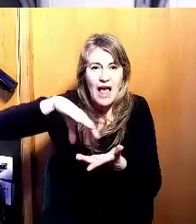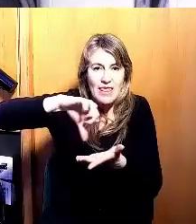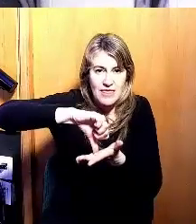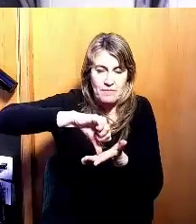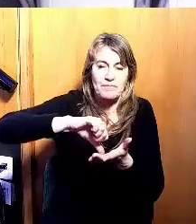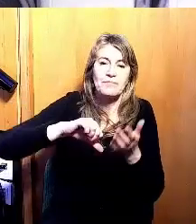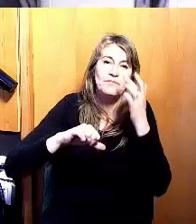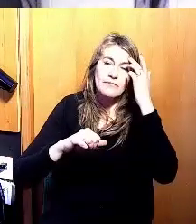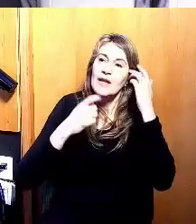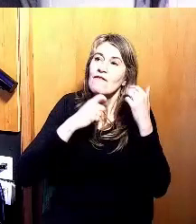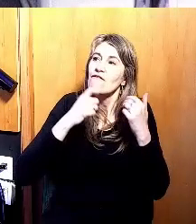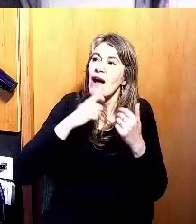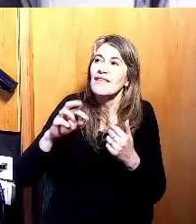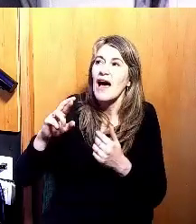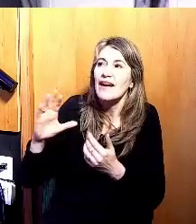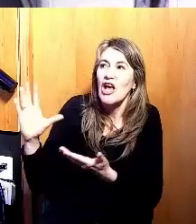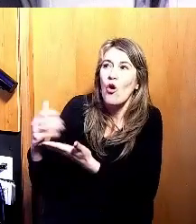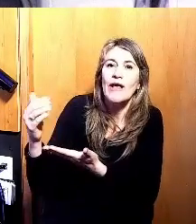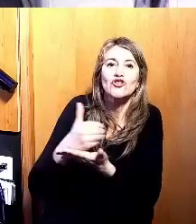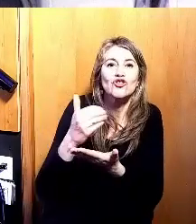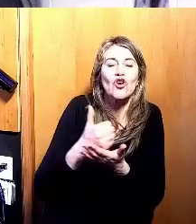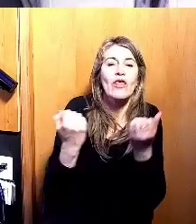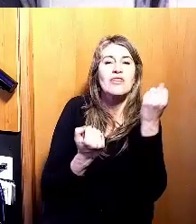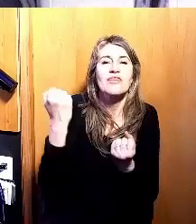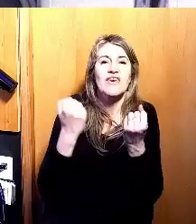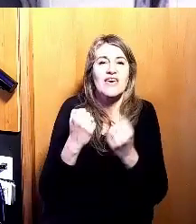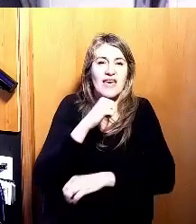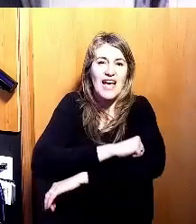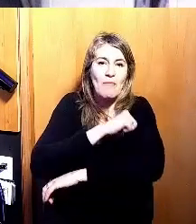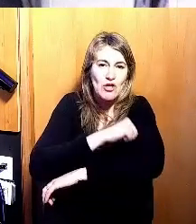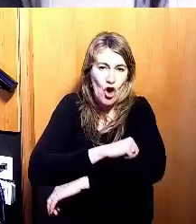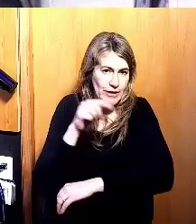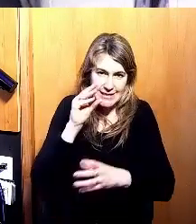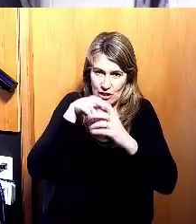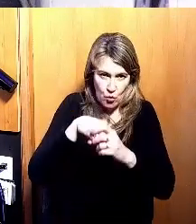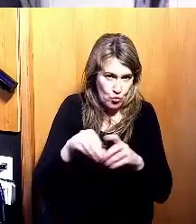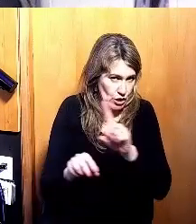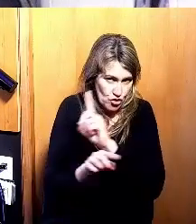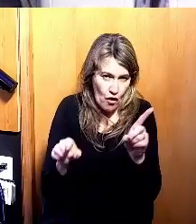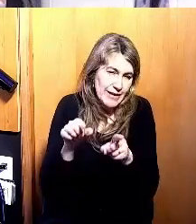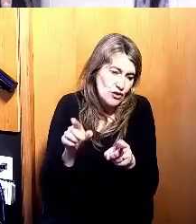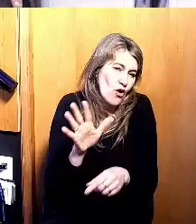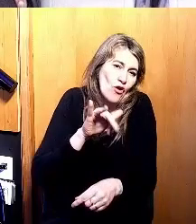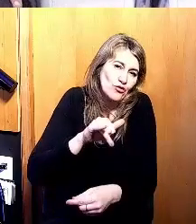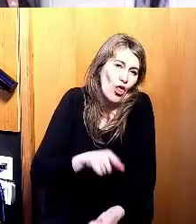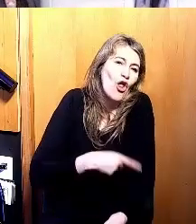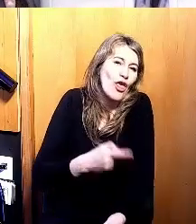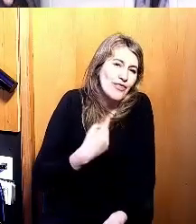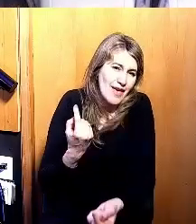acá la recolección común, digamos, o domiciliaria, la que vemos en los contenedores de levante